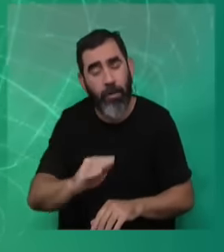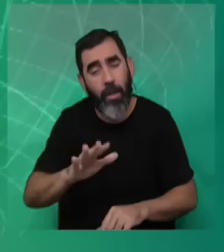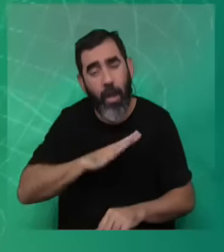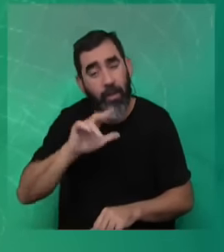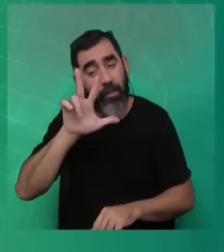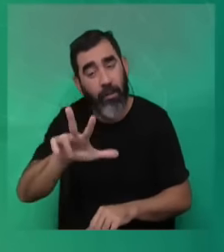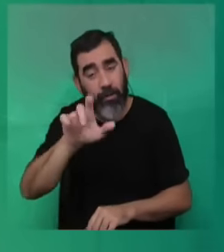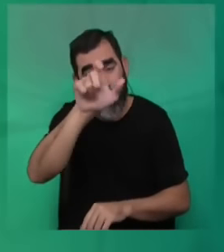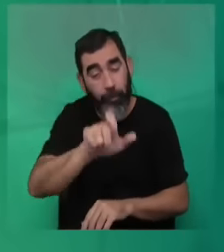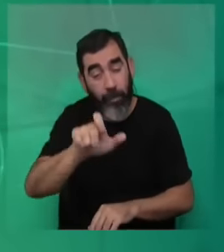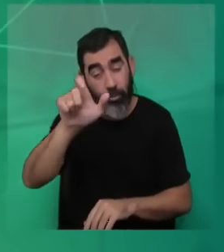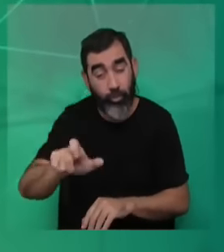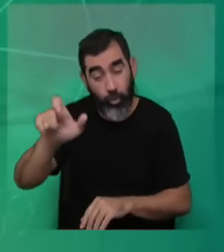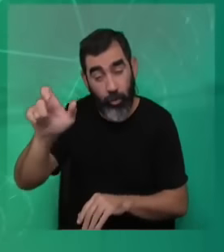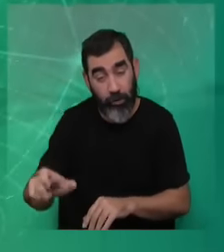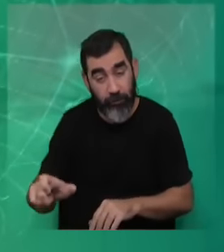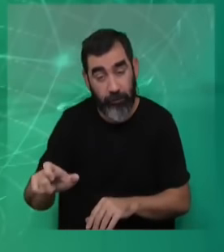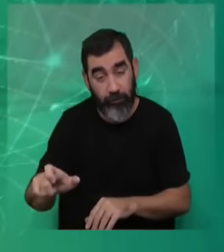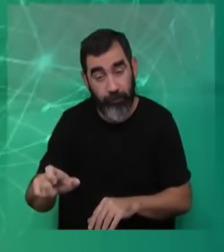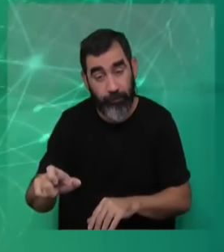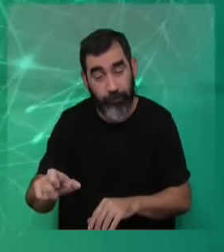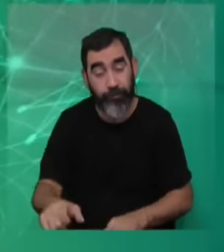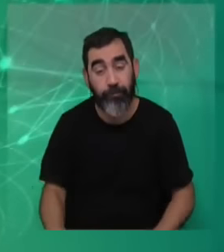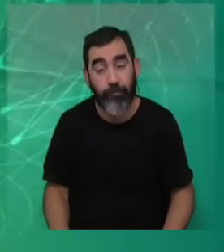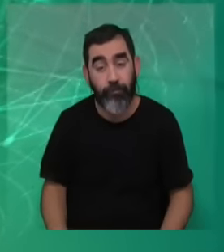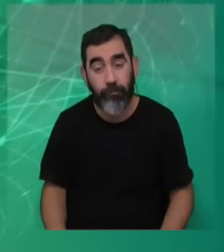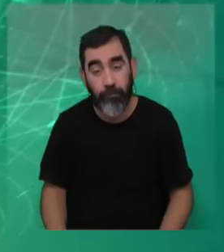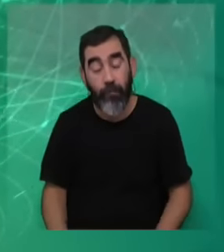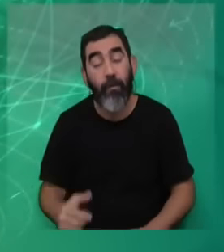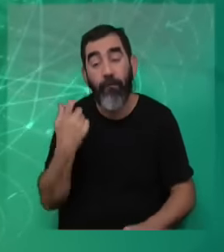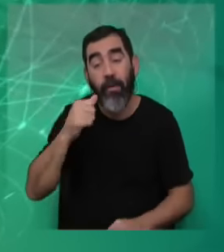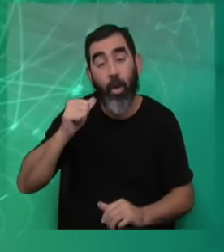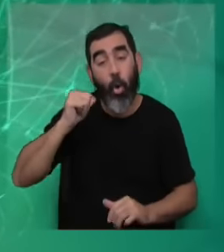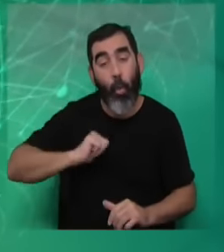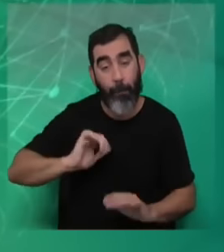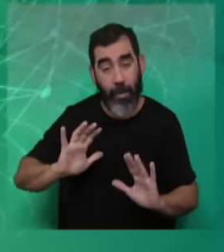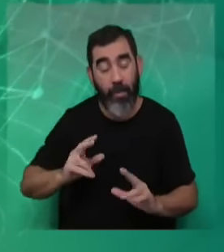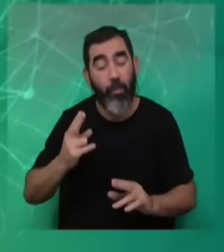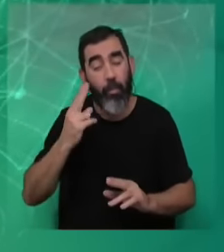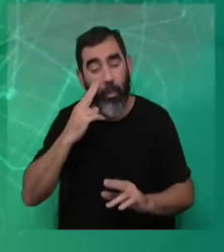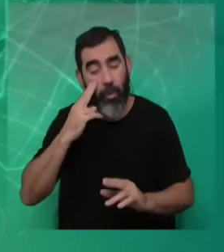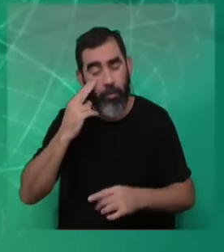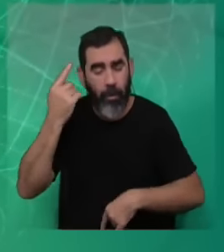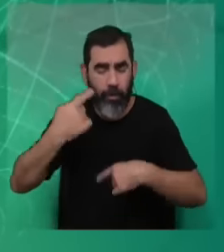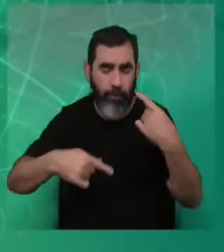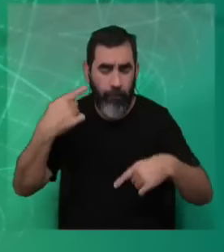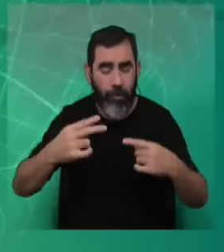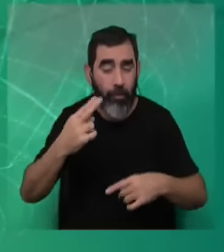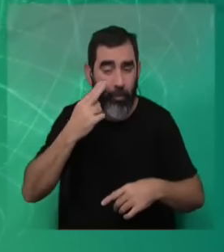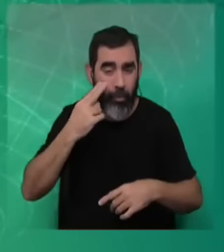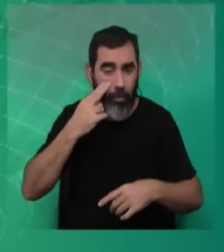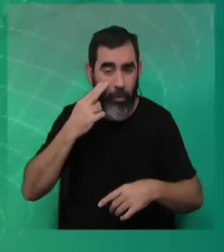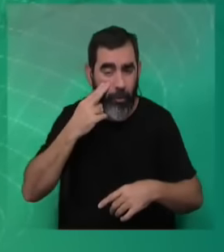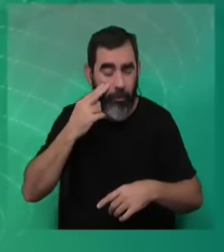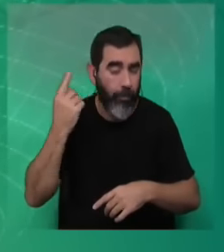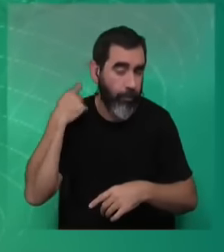tres que que están para operarlos por problemas de